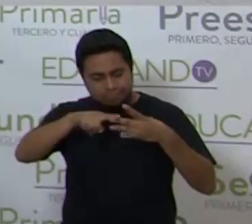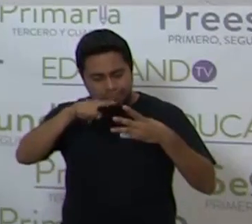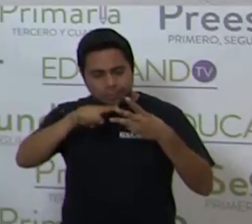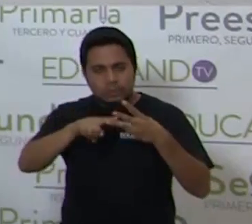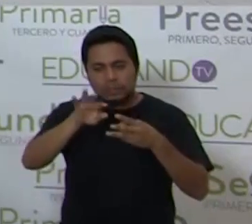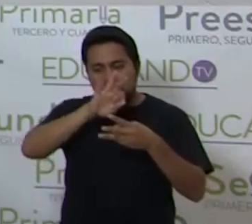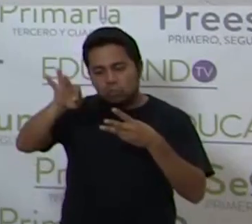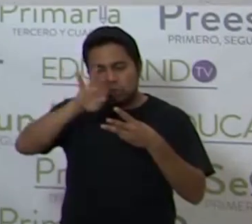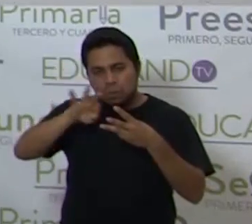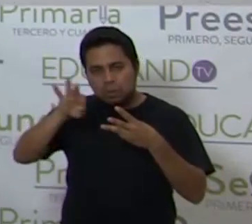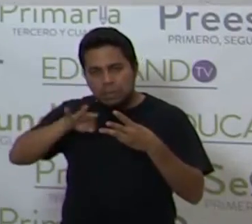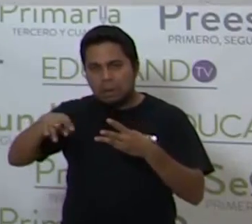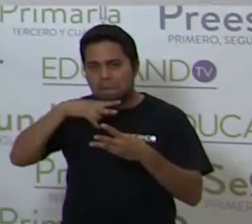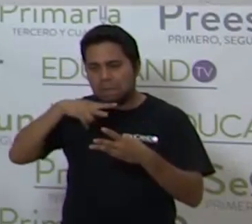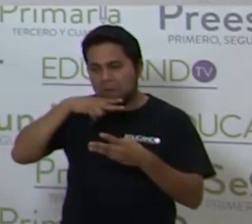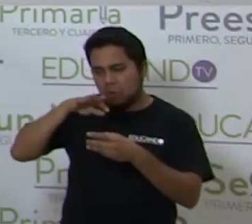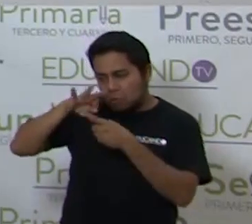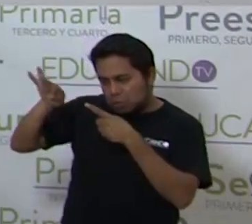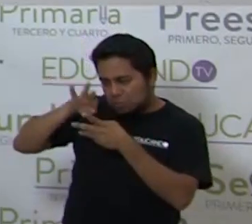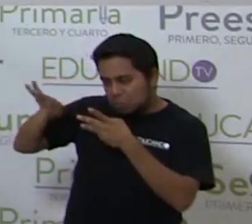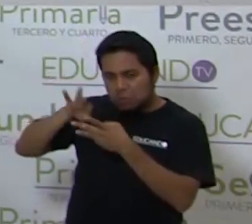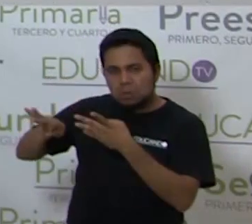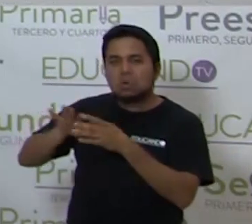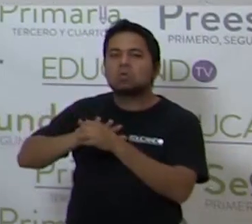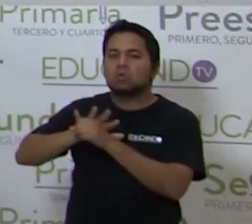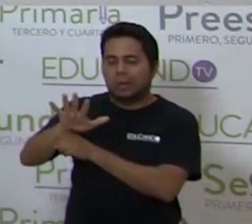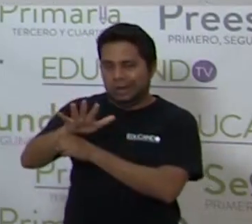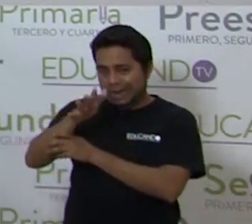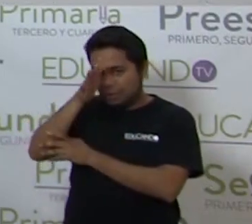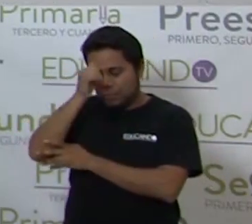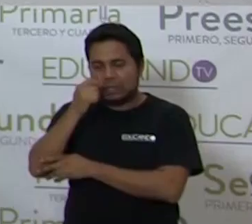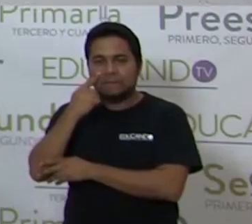terminaciones en cada uno de los verbos. Recuerda,